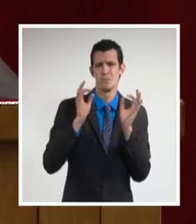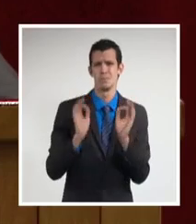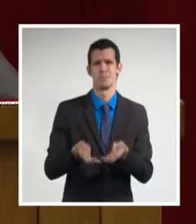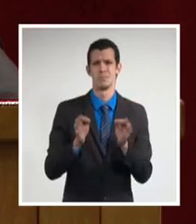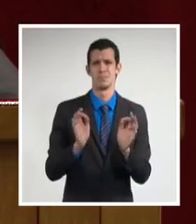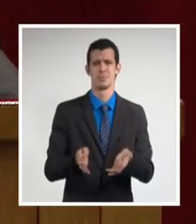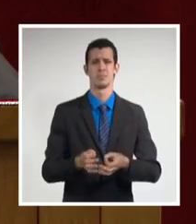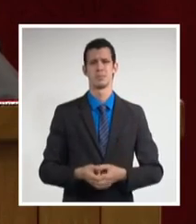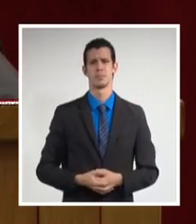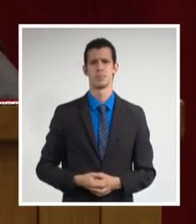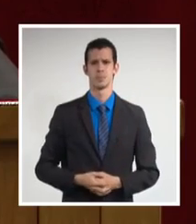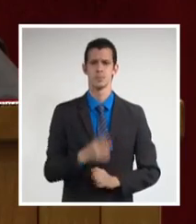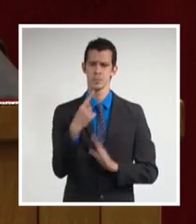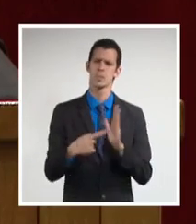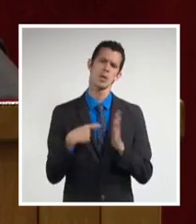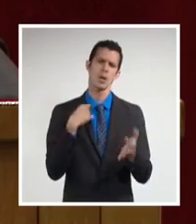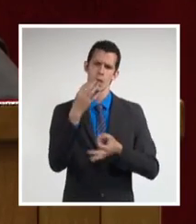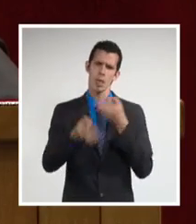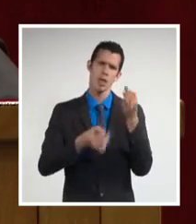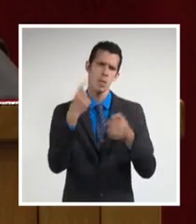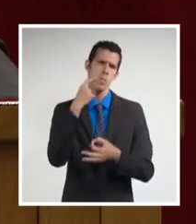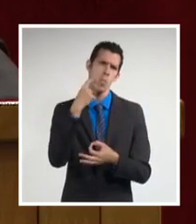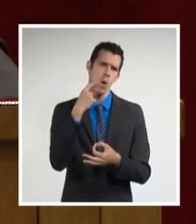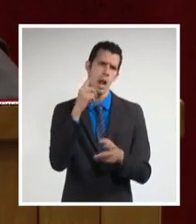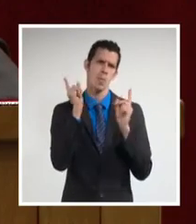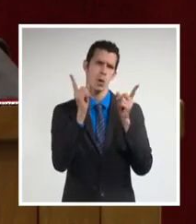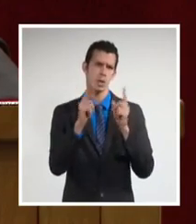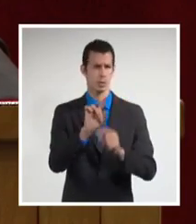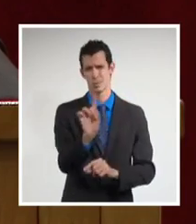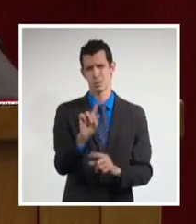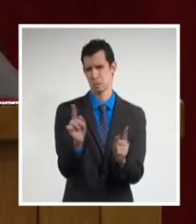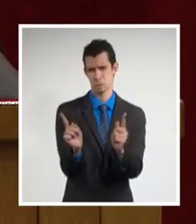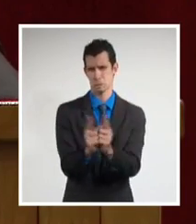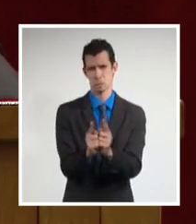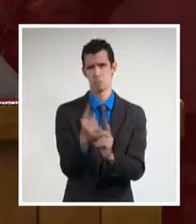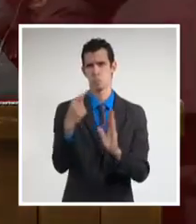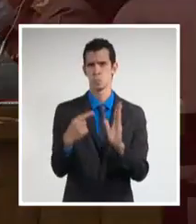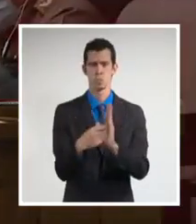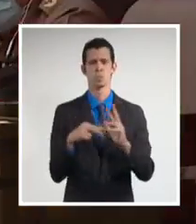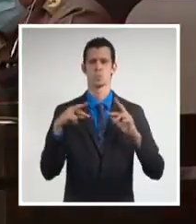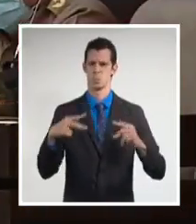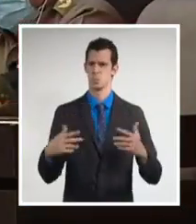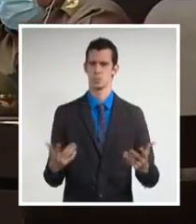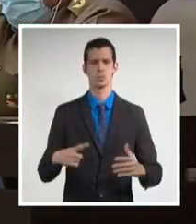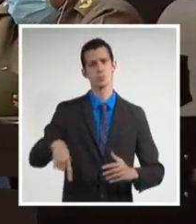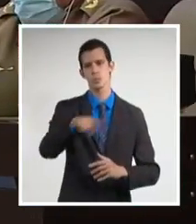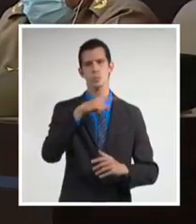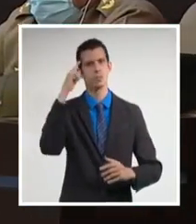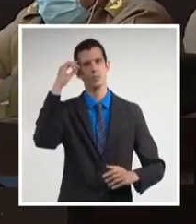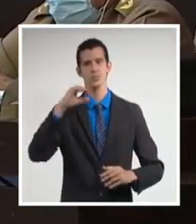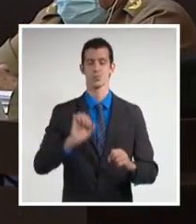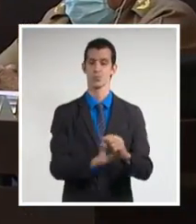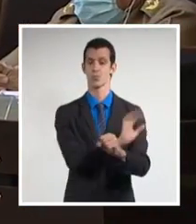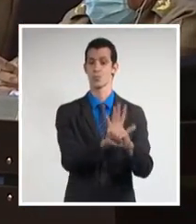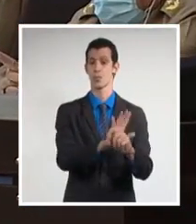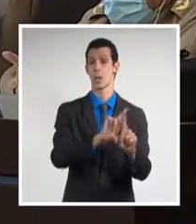ello. Solo quiero reiterar que prácticamente todos los problemas acumulados como consecuencia de la nueva pandemia de la